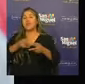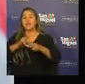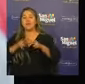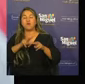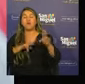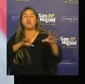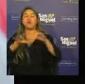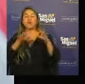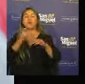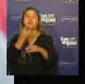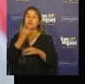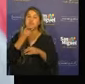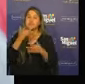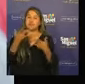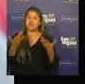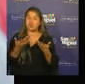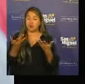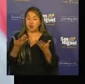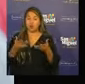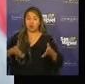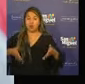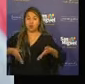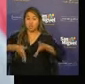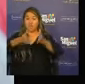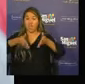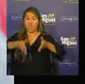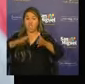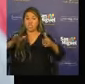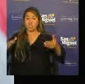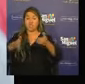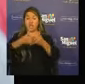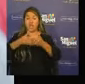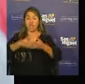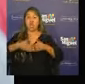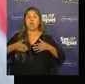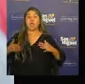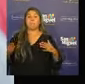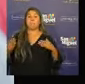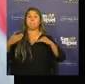tan simples como cerrar una calle, instalar una mesa grande,